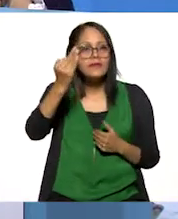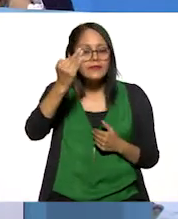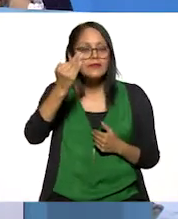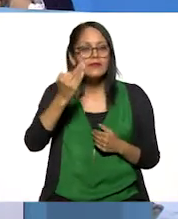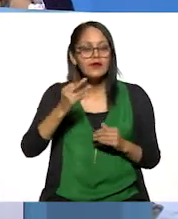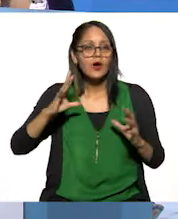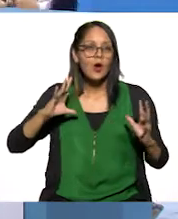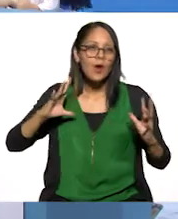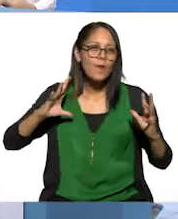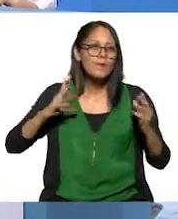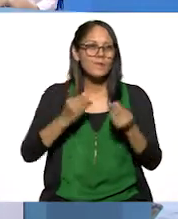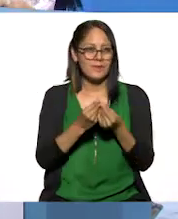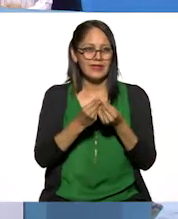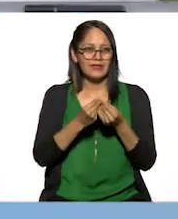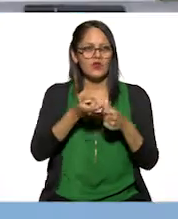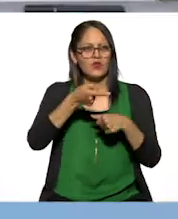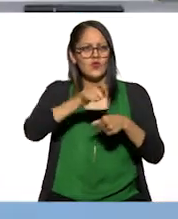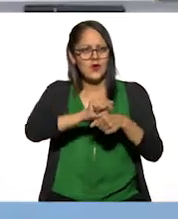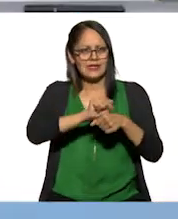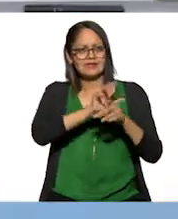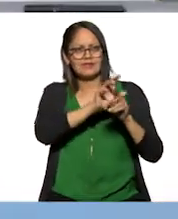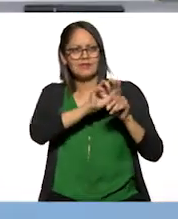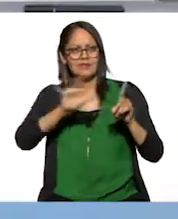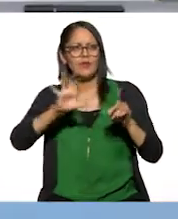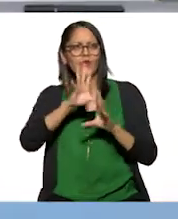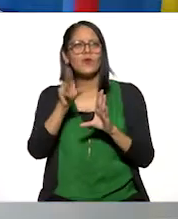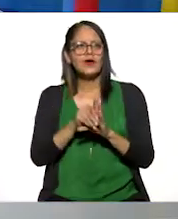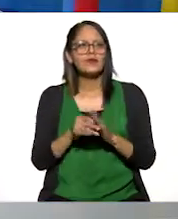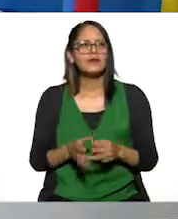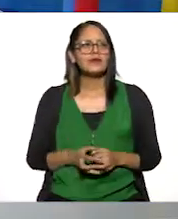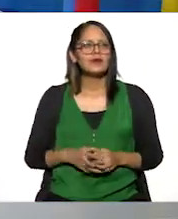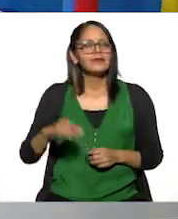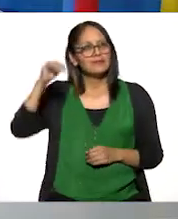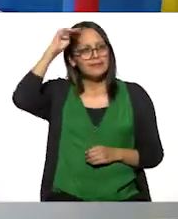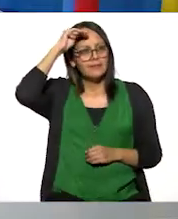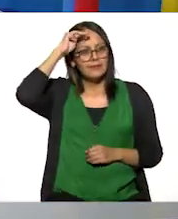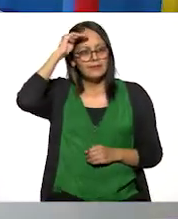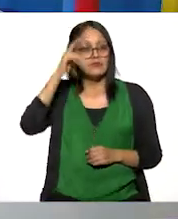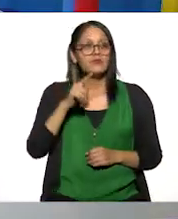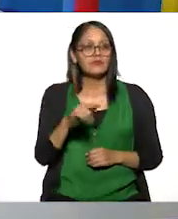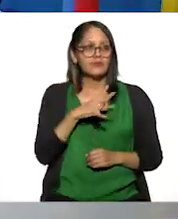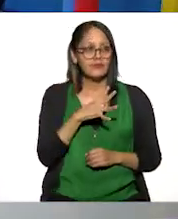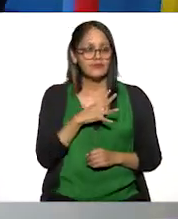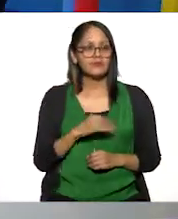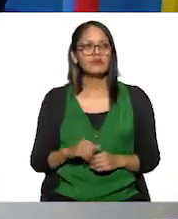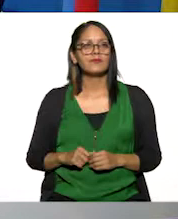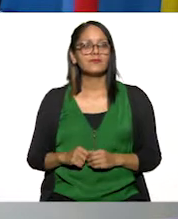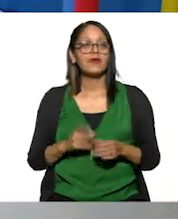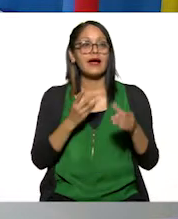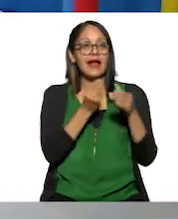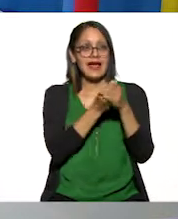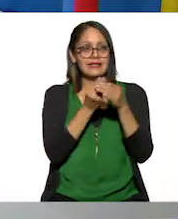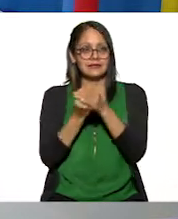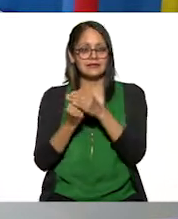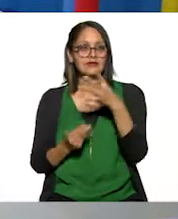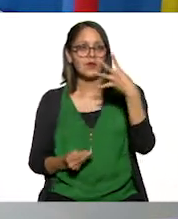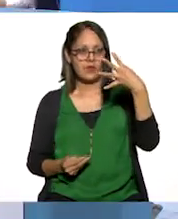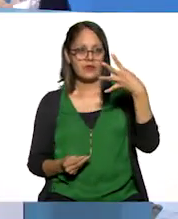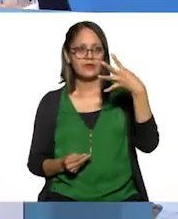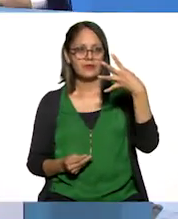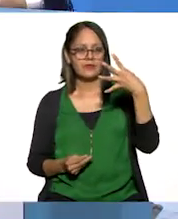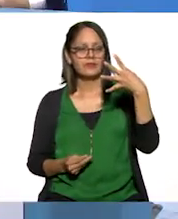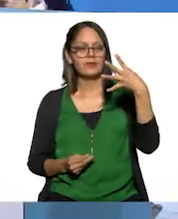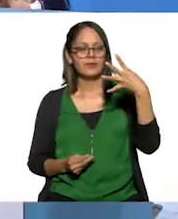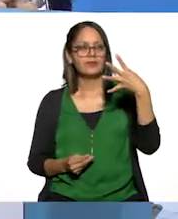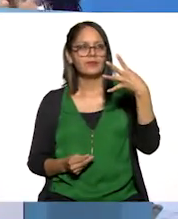en total cada semana? A ver, Ale, vamos a pensar. A ver. Si tenemos cuatro clases de matemáticas a la